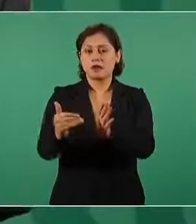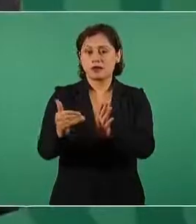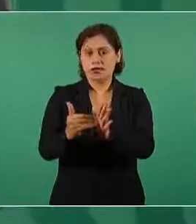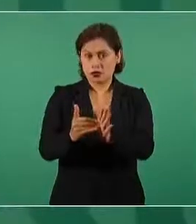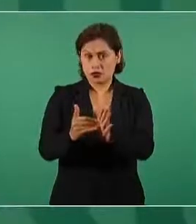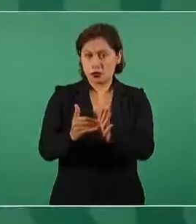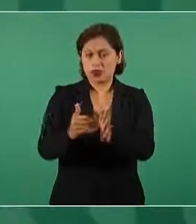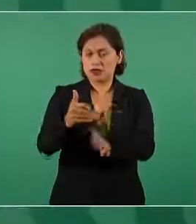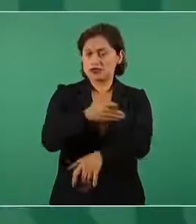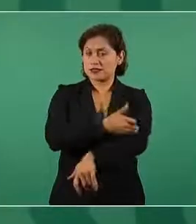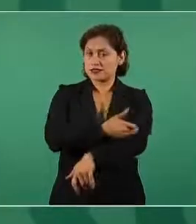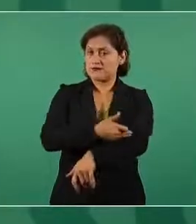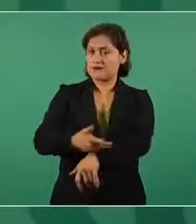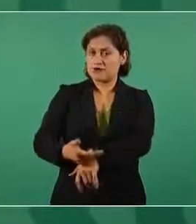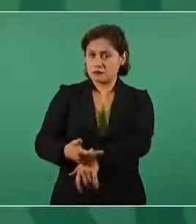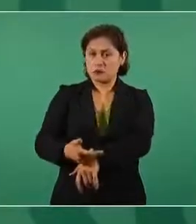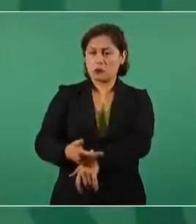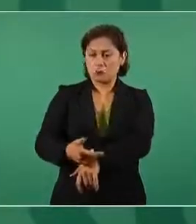de familias